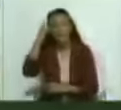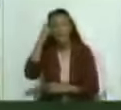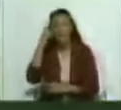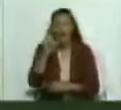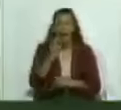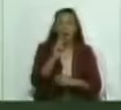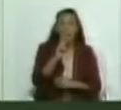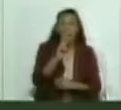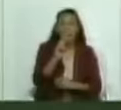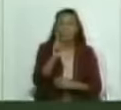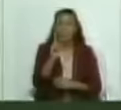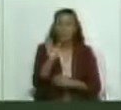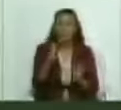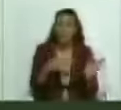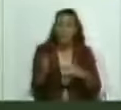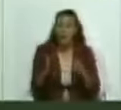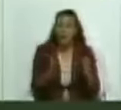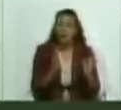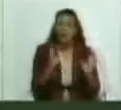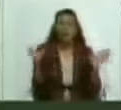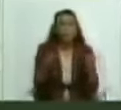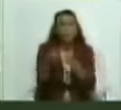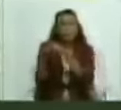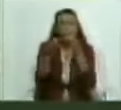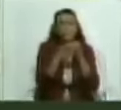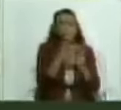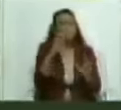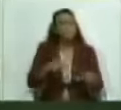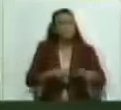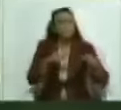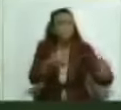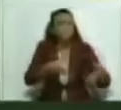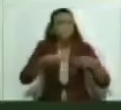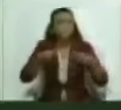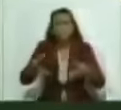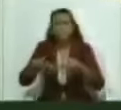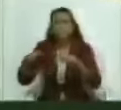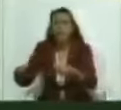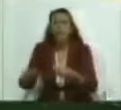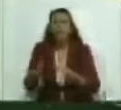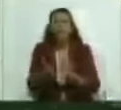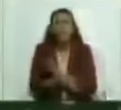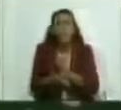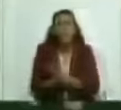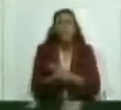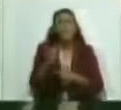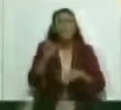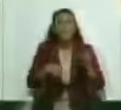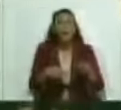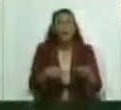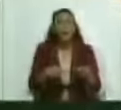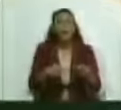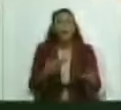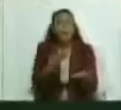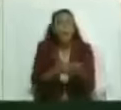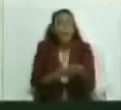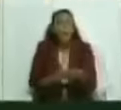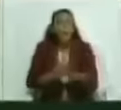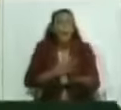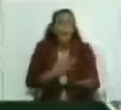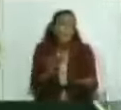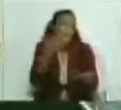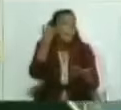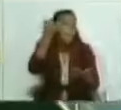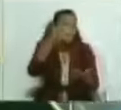día 21 de marzo, diversas organizaciones con fines políticos se han dado cita en estos espacios también para entregar esta